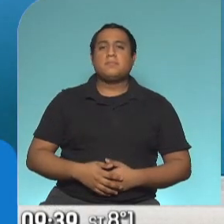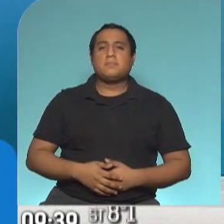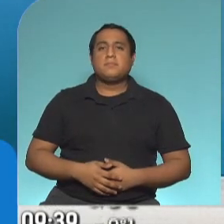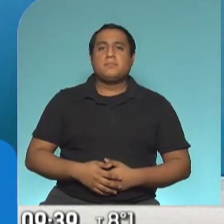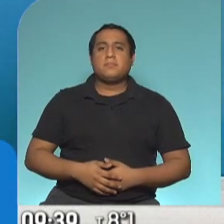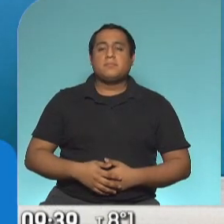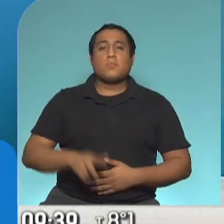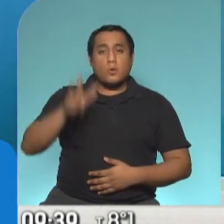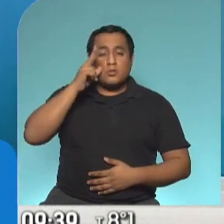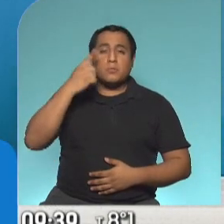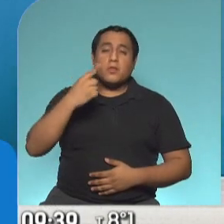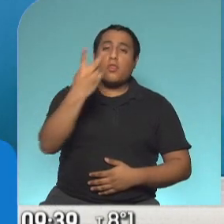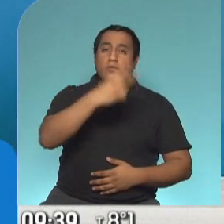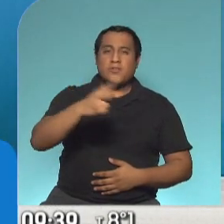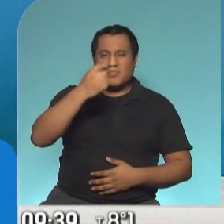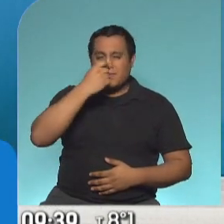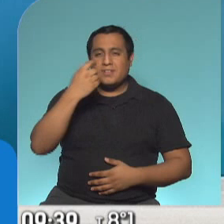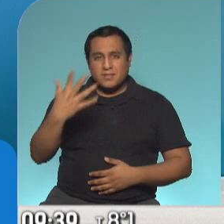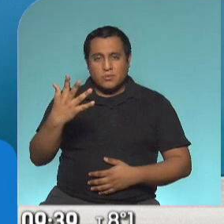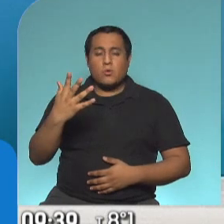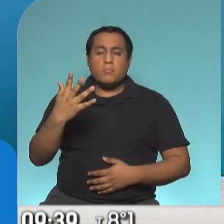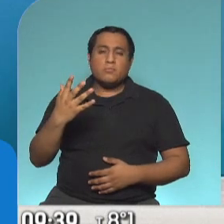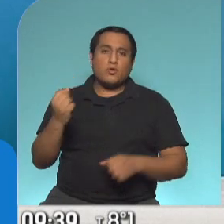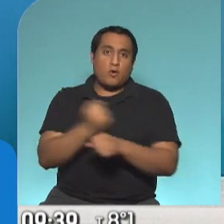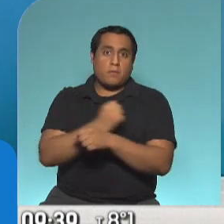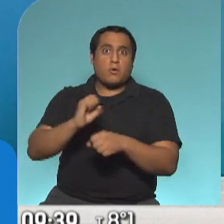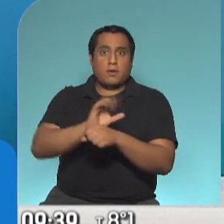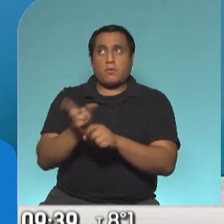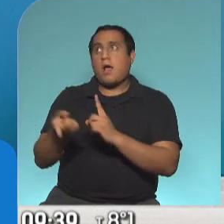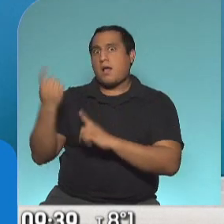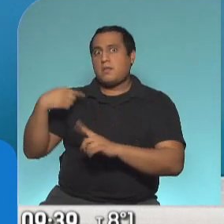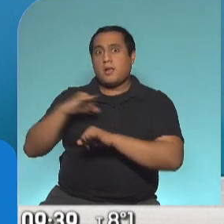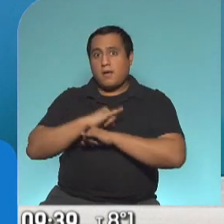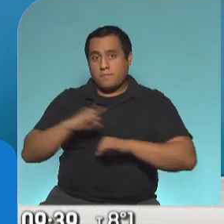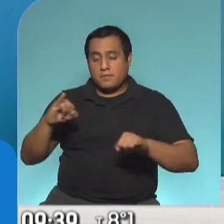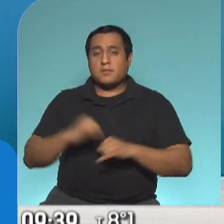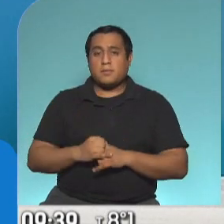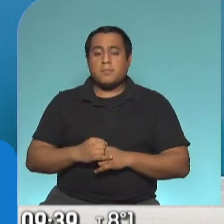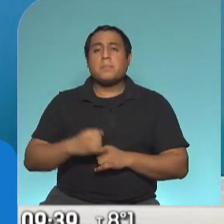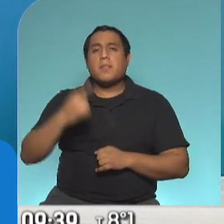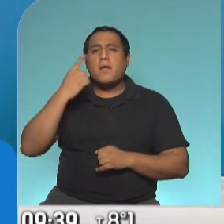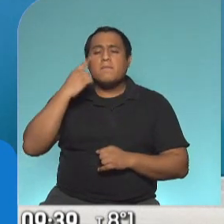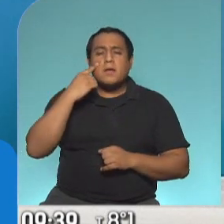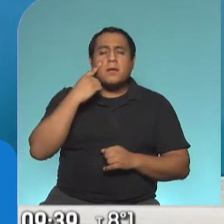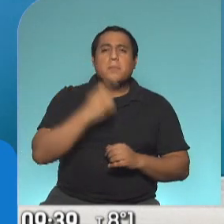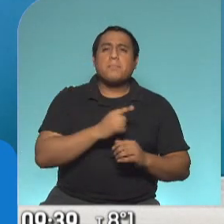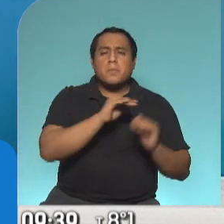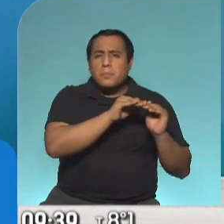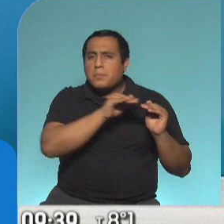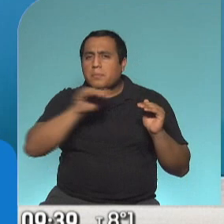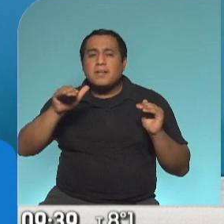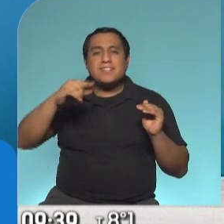esos 8 mil 225 casos nuevos que se notificaron en el día de ayer cuando vemos el promedio diario de los últimos